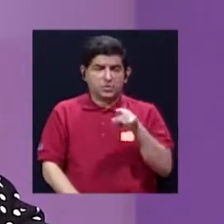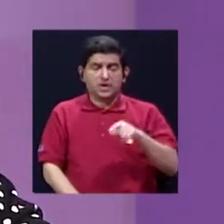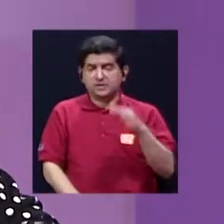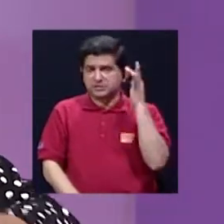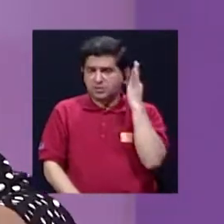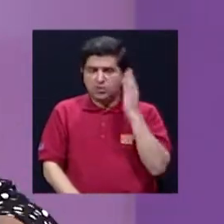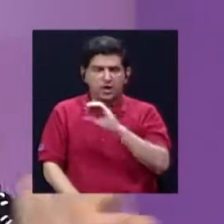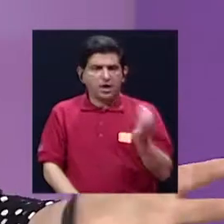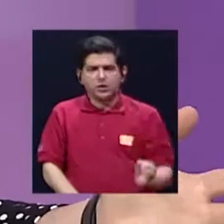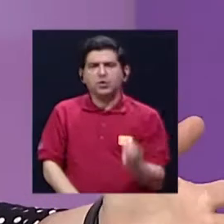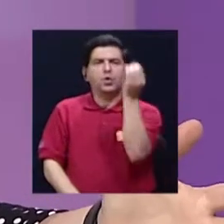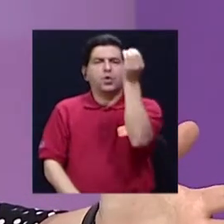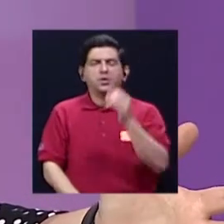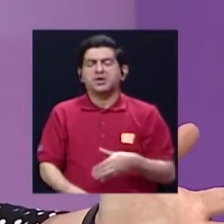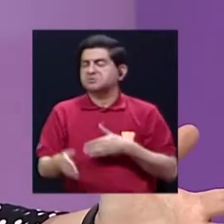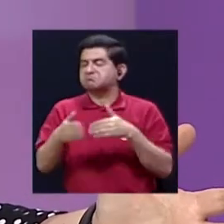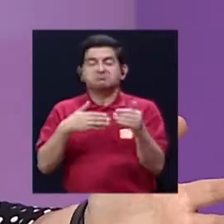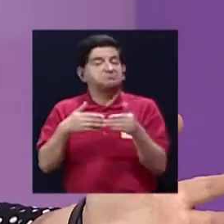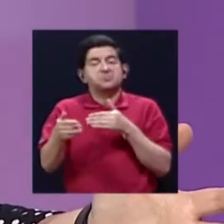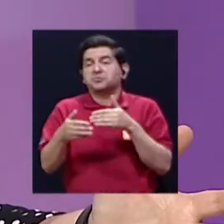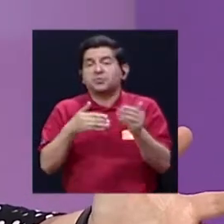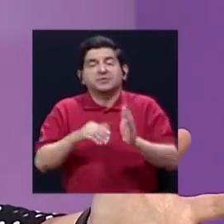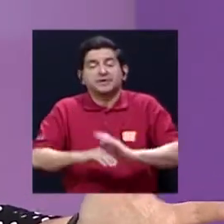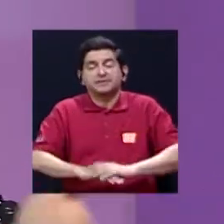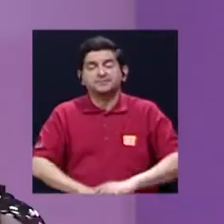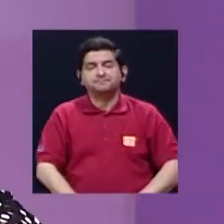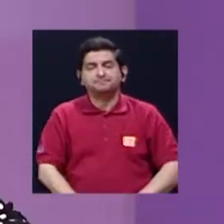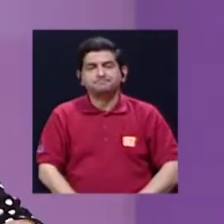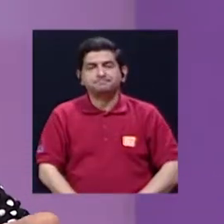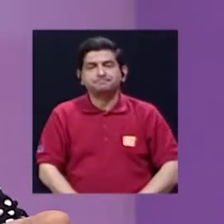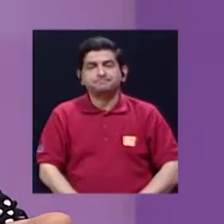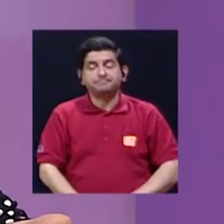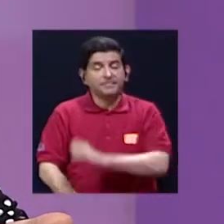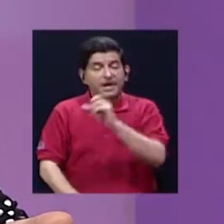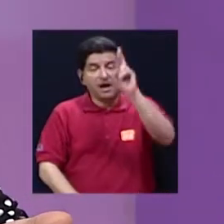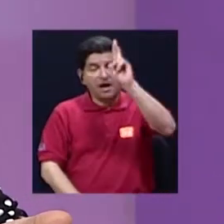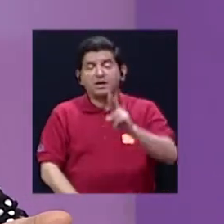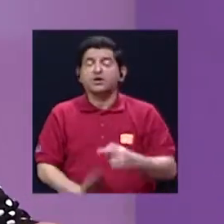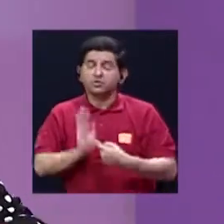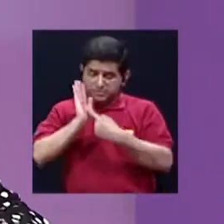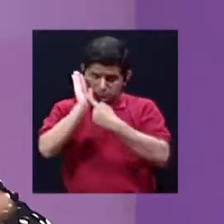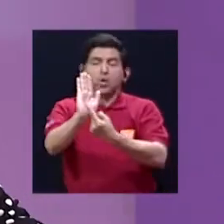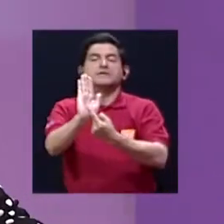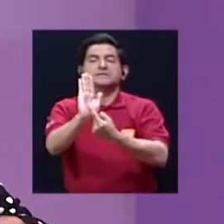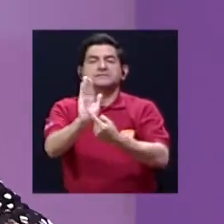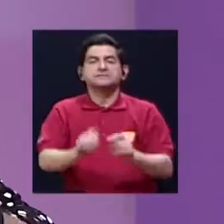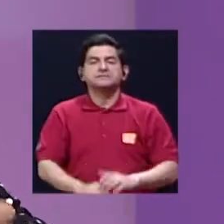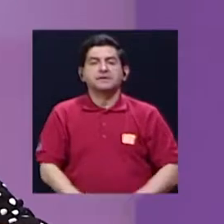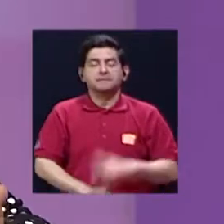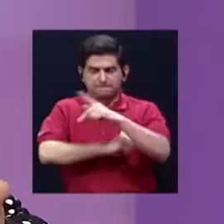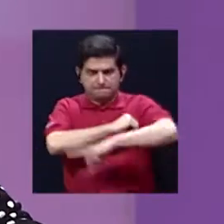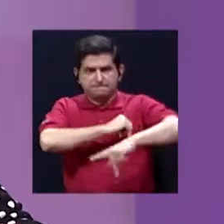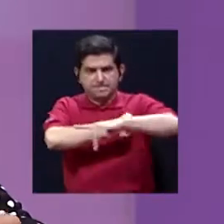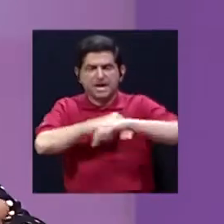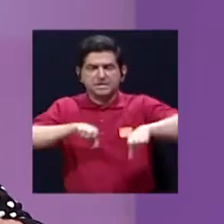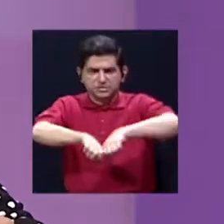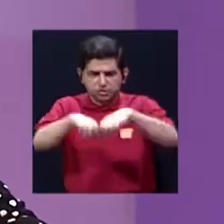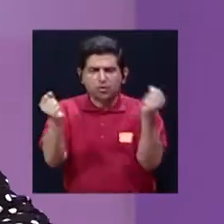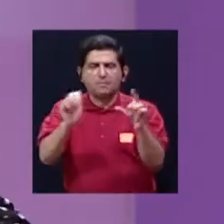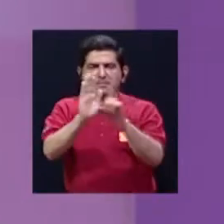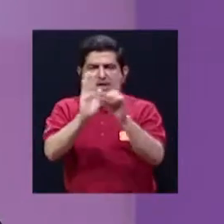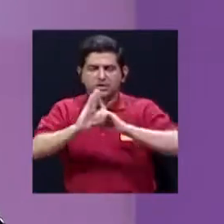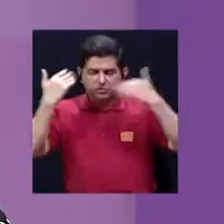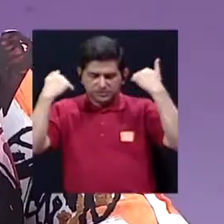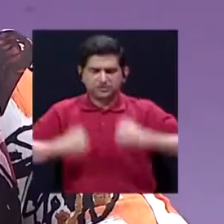mujeres, no les importa? ¿Por qué? Entonces que Costa Rica dé la cara por ser un país violador de